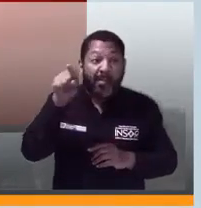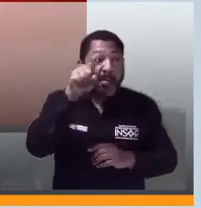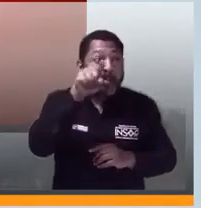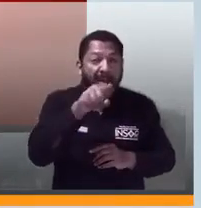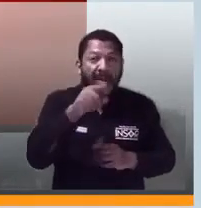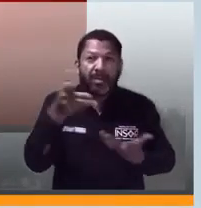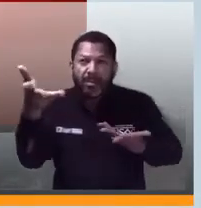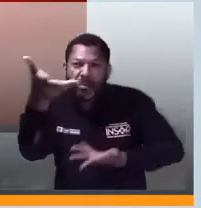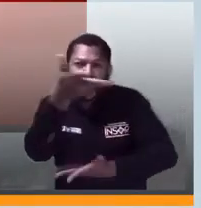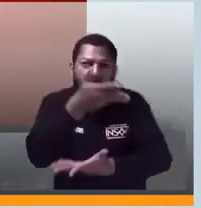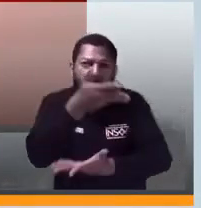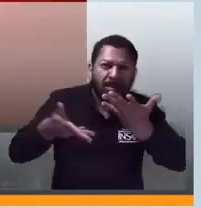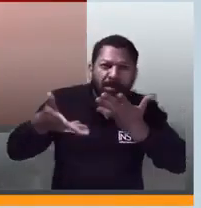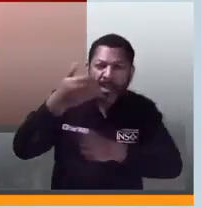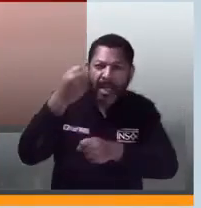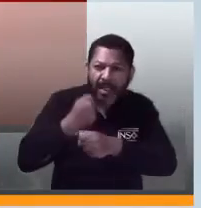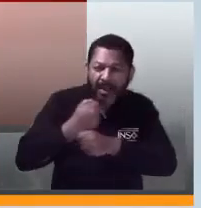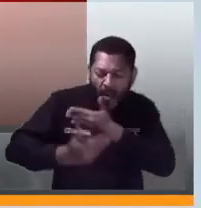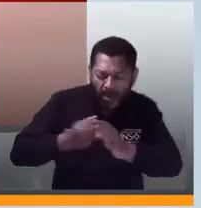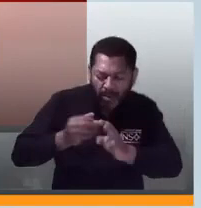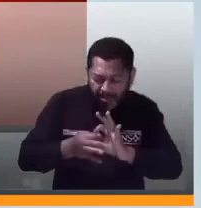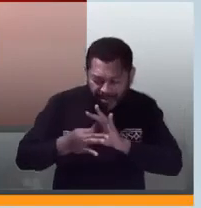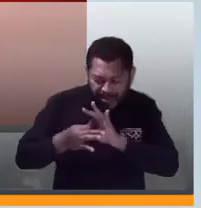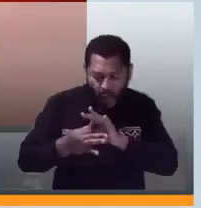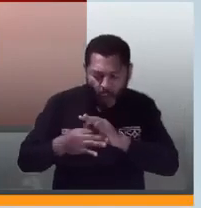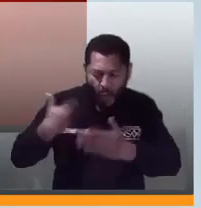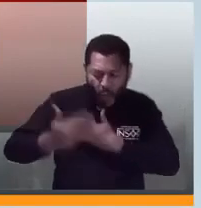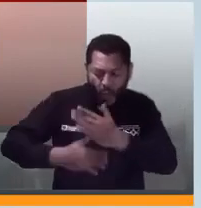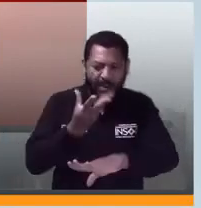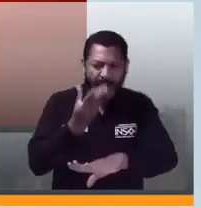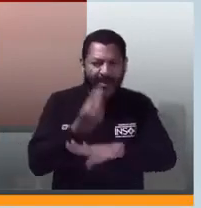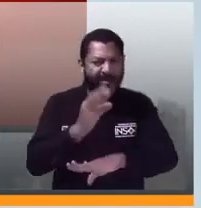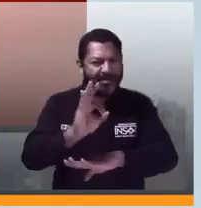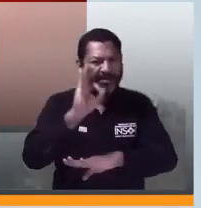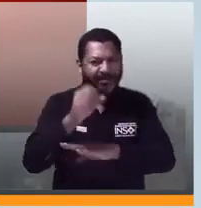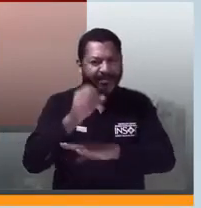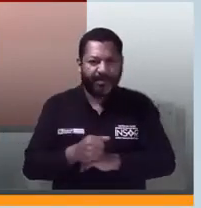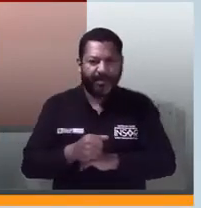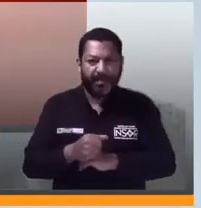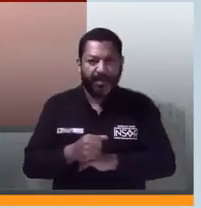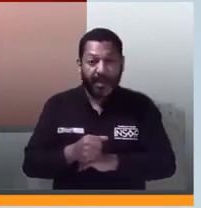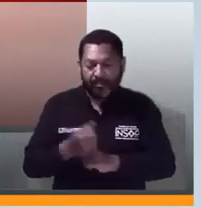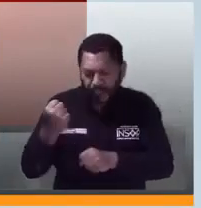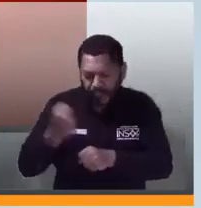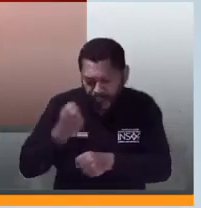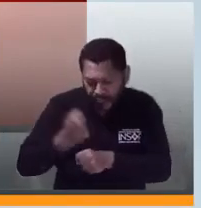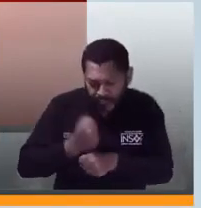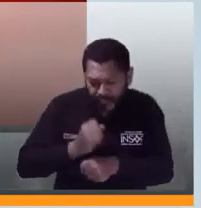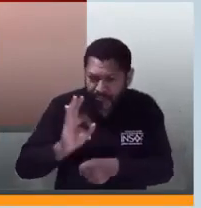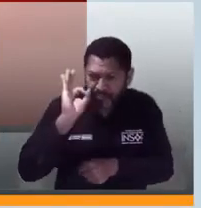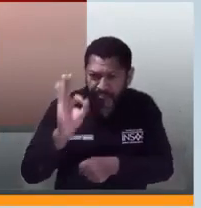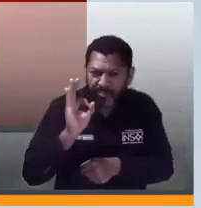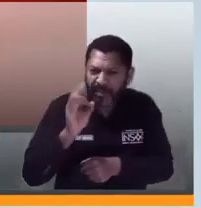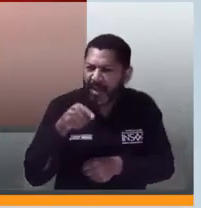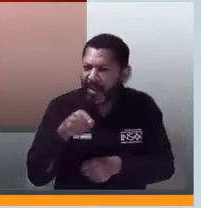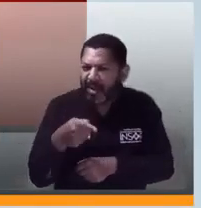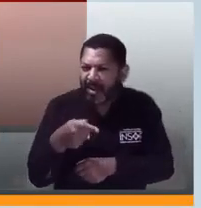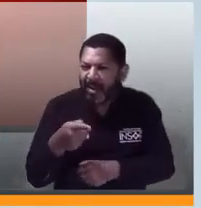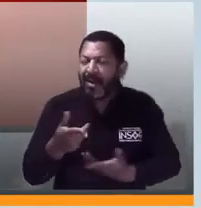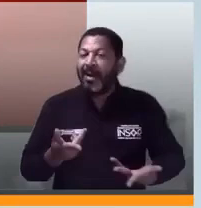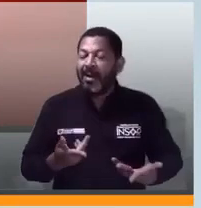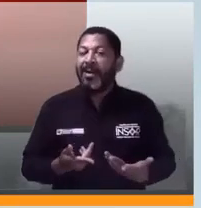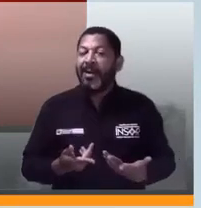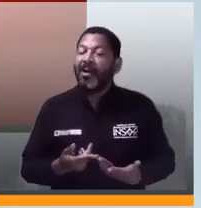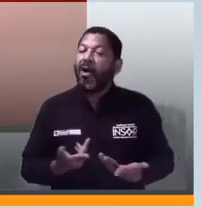nos permitió dar unos resultados de mucho impacto. También dentro de las buenas prácticas es ese trabajo que